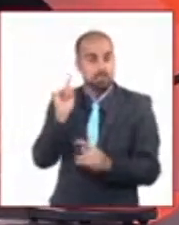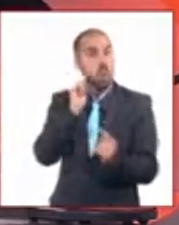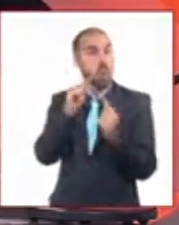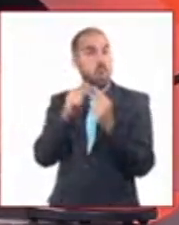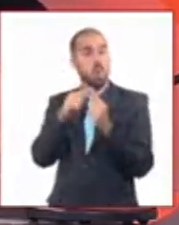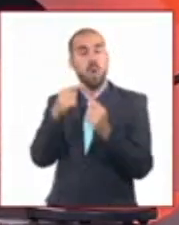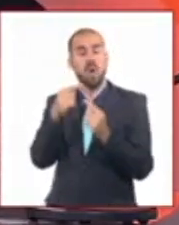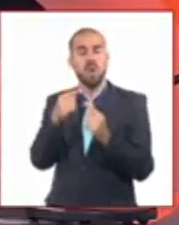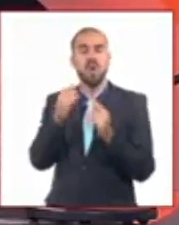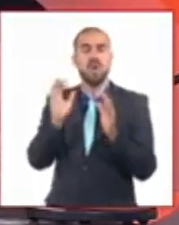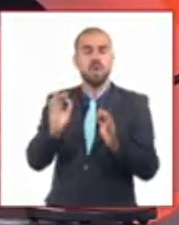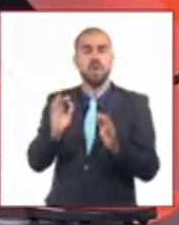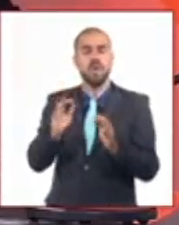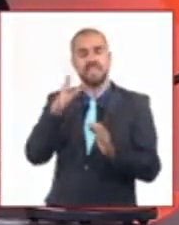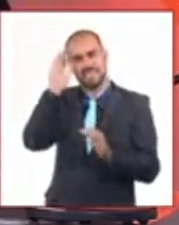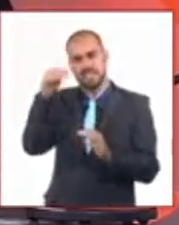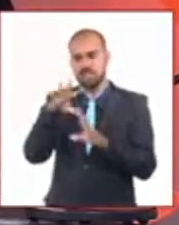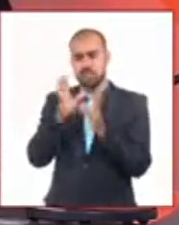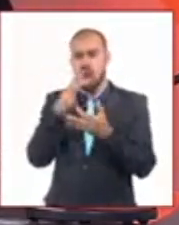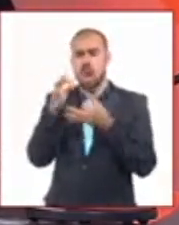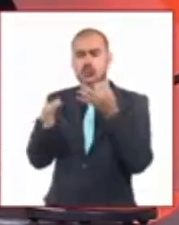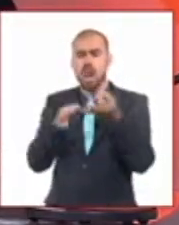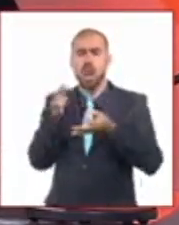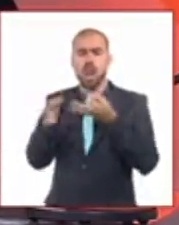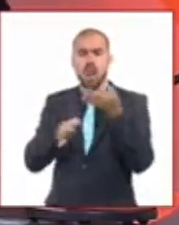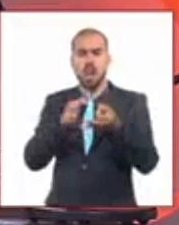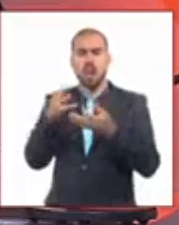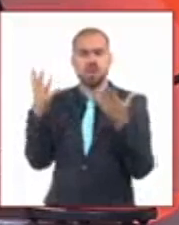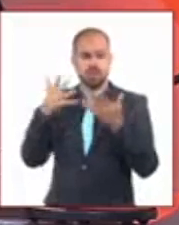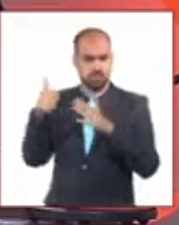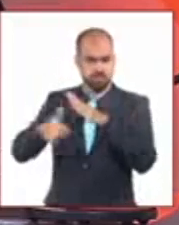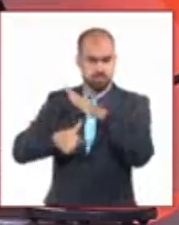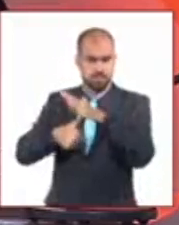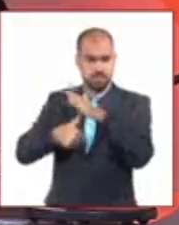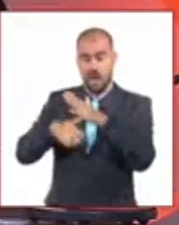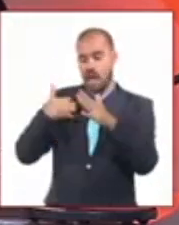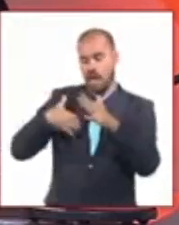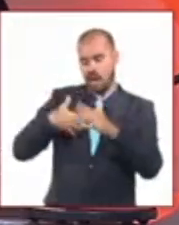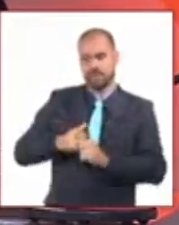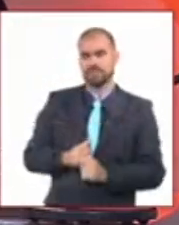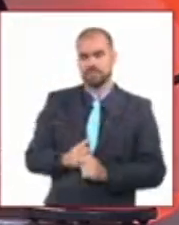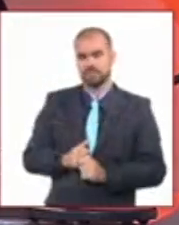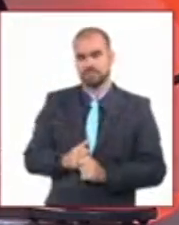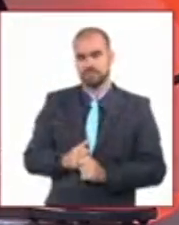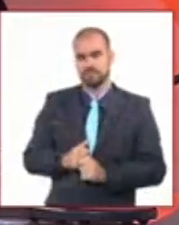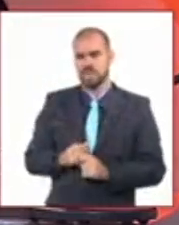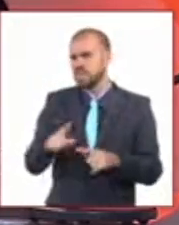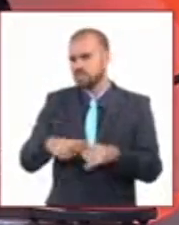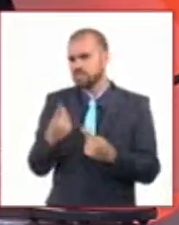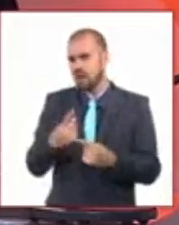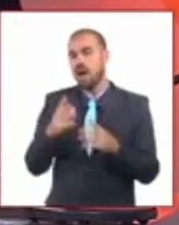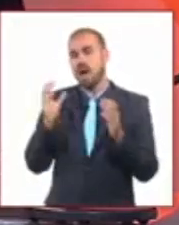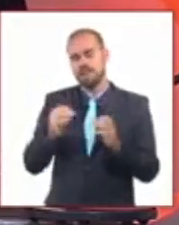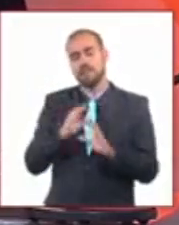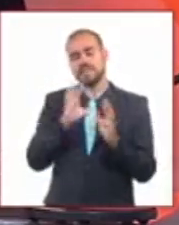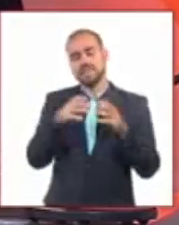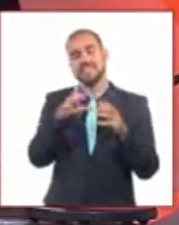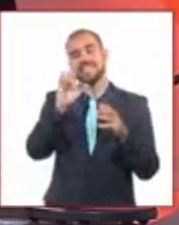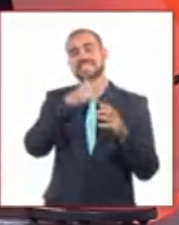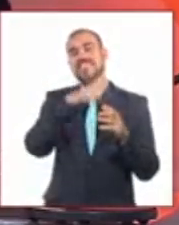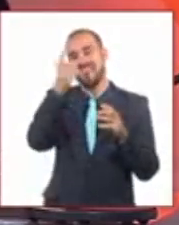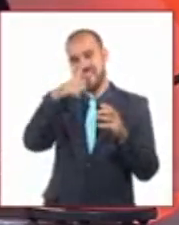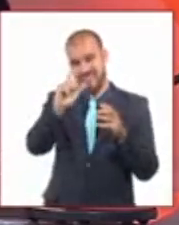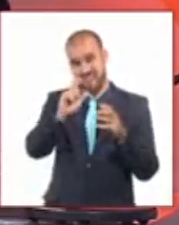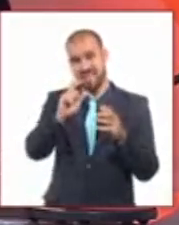debe llevar a esta cumbre pues el presidente de argentina alberto fernández a nombre de la celac un mecanismo integrador